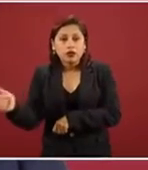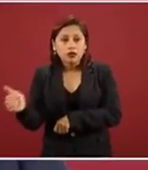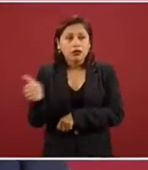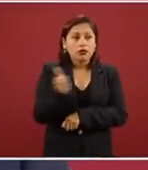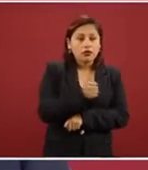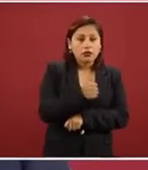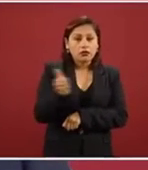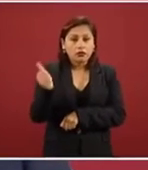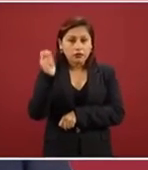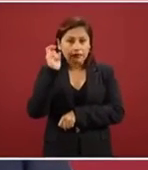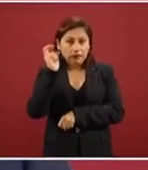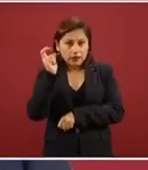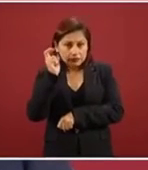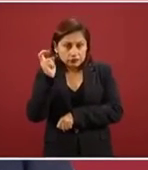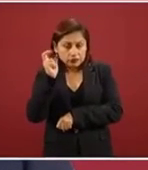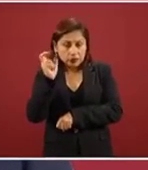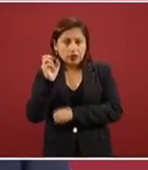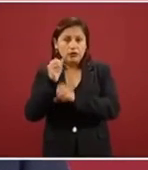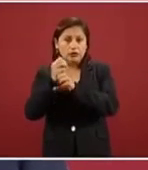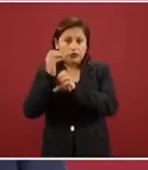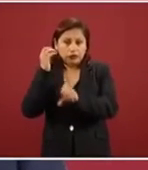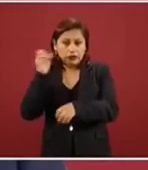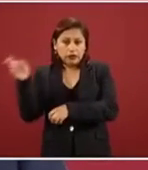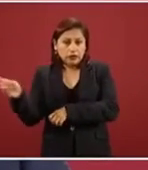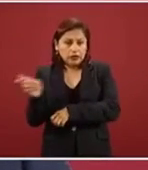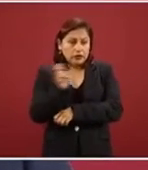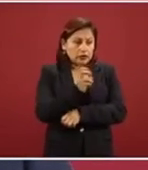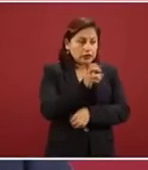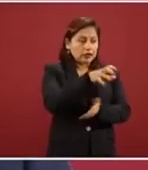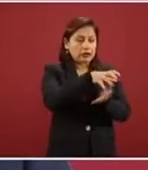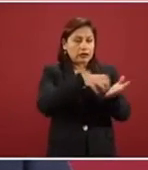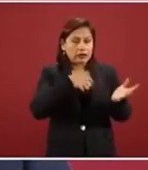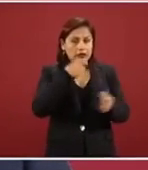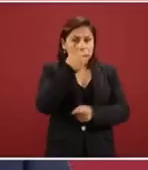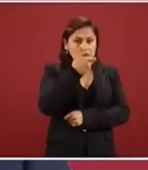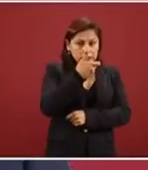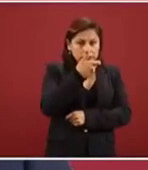transporte para ir a cobrar.